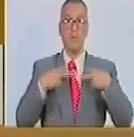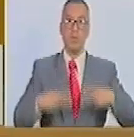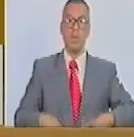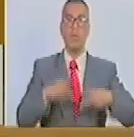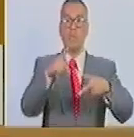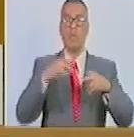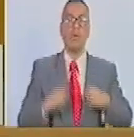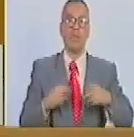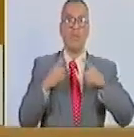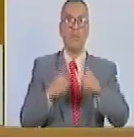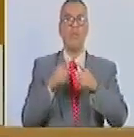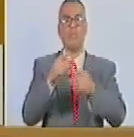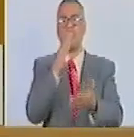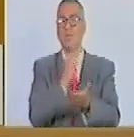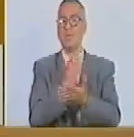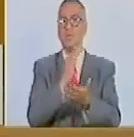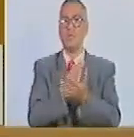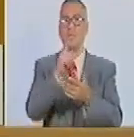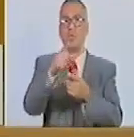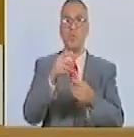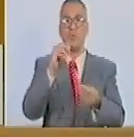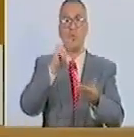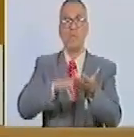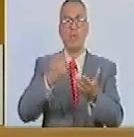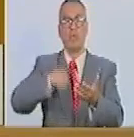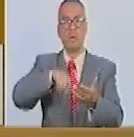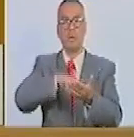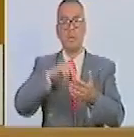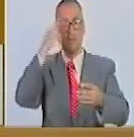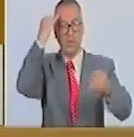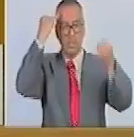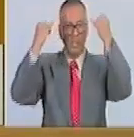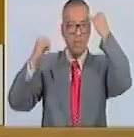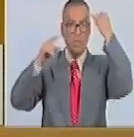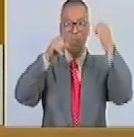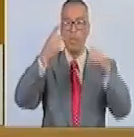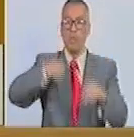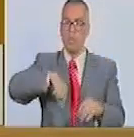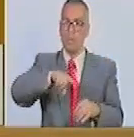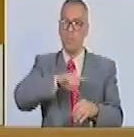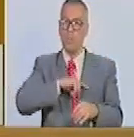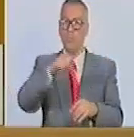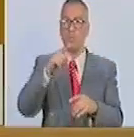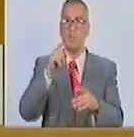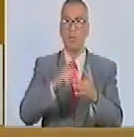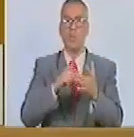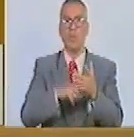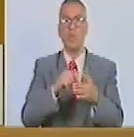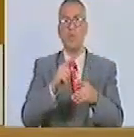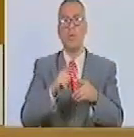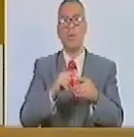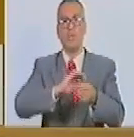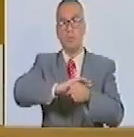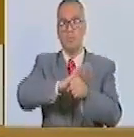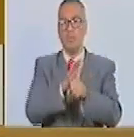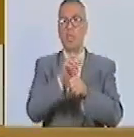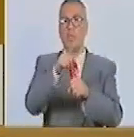da la oportunidad casi siempre de confirmar nuestras ideas. Y a nosotros nos tocó durante la